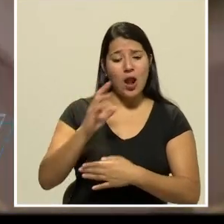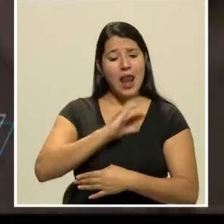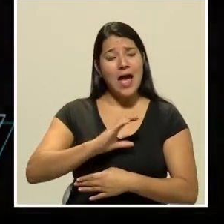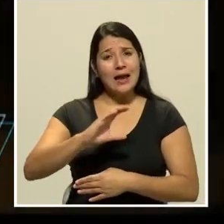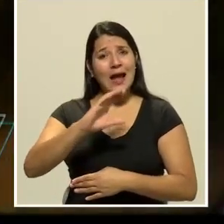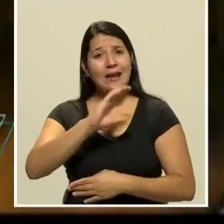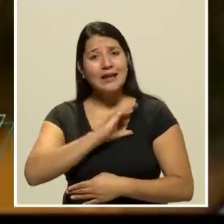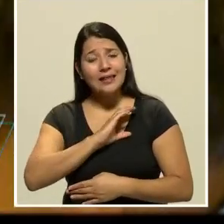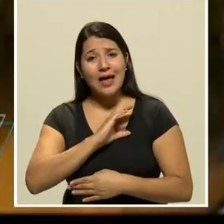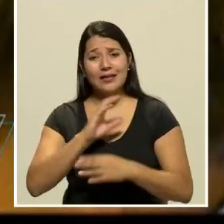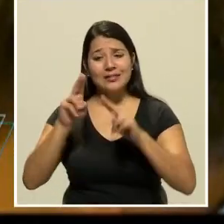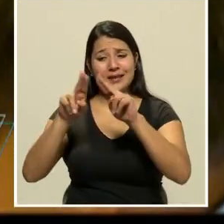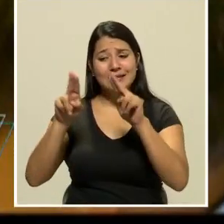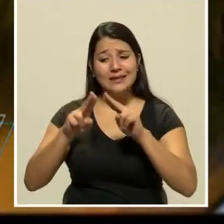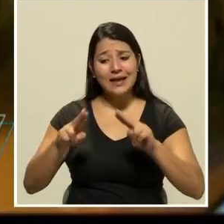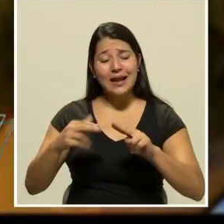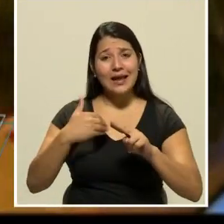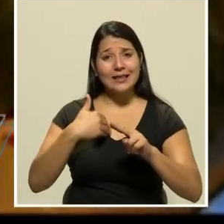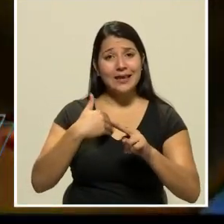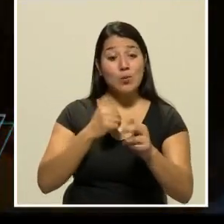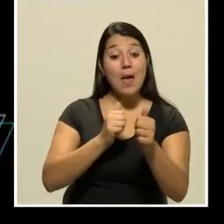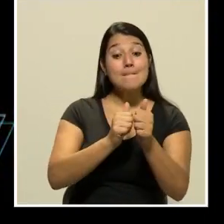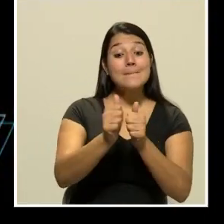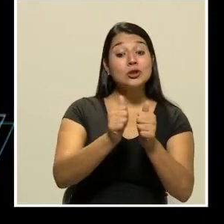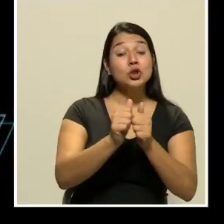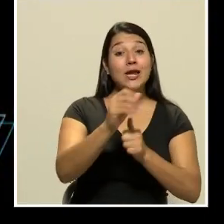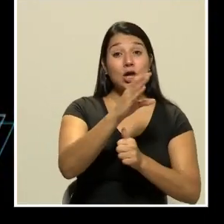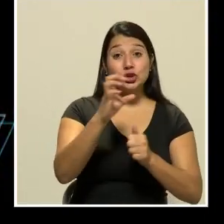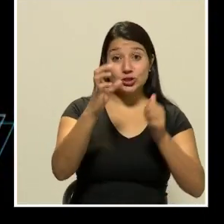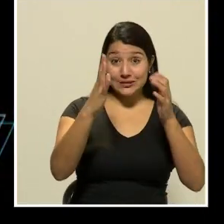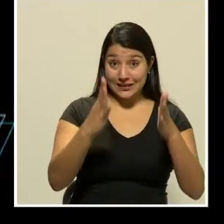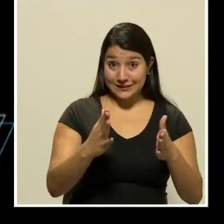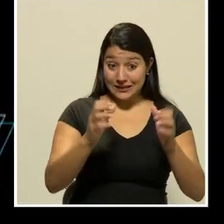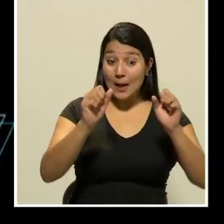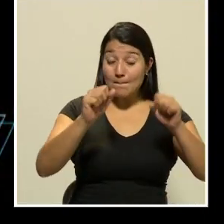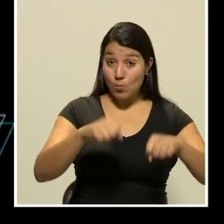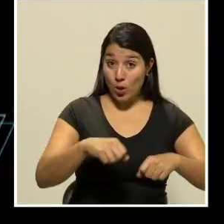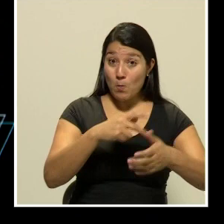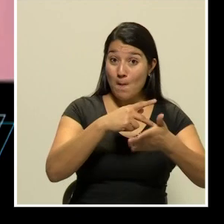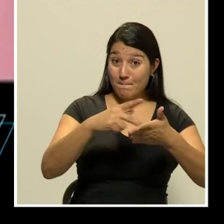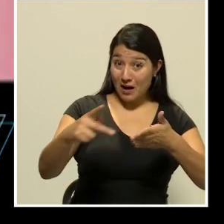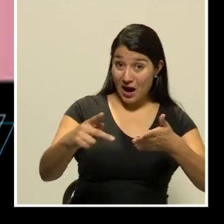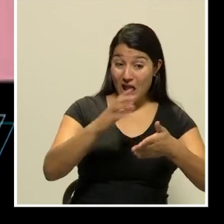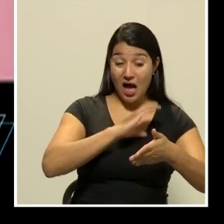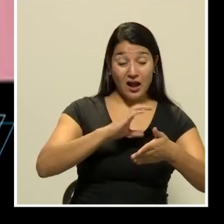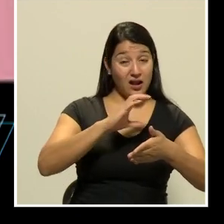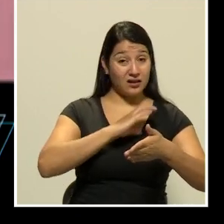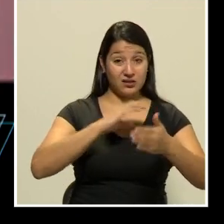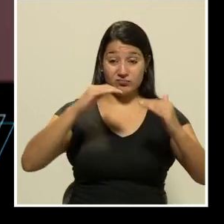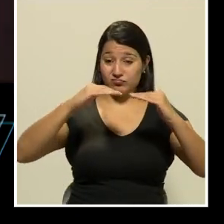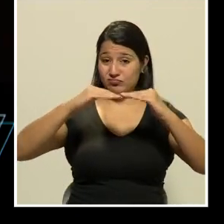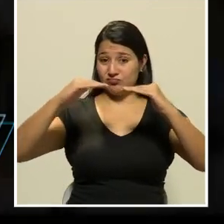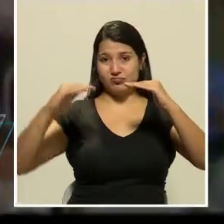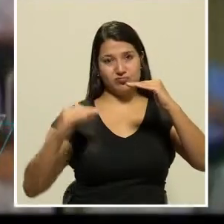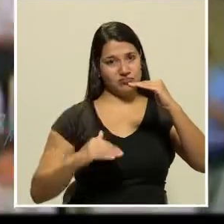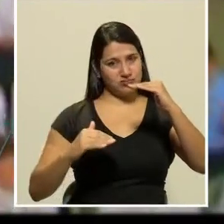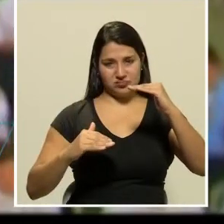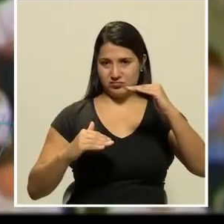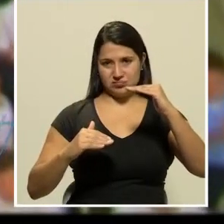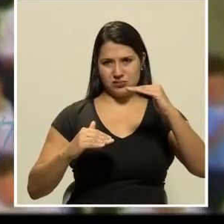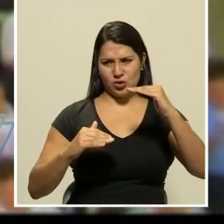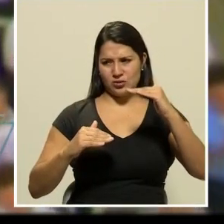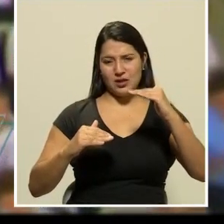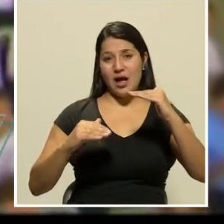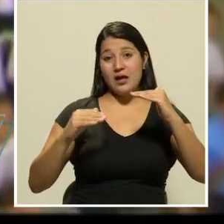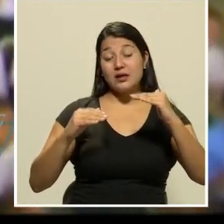la mayoría de los costarricenses que podemos pagarlo es bastante inferior a lo que deberíamos estar teniendo